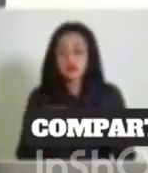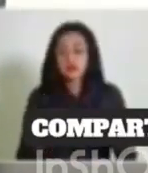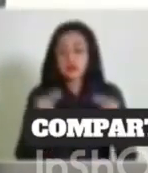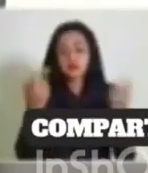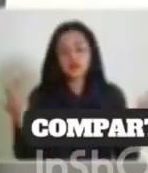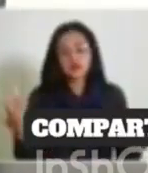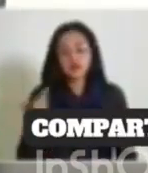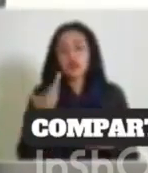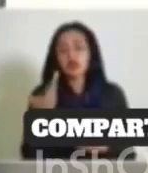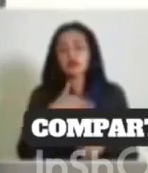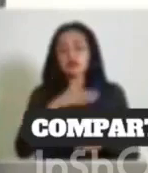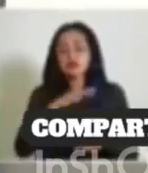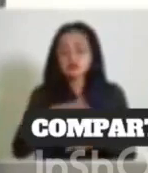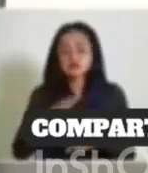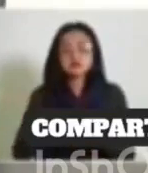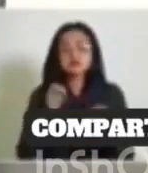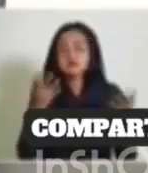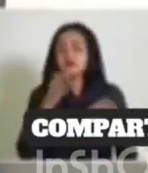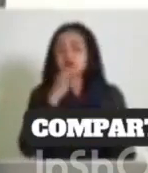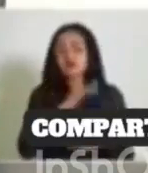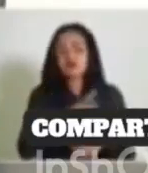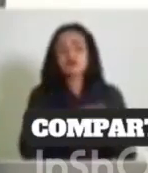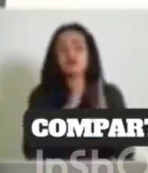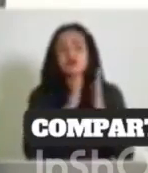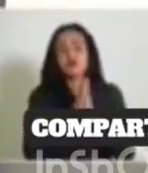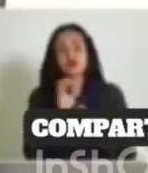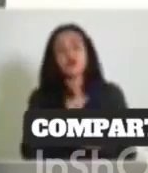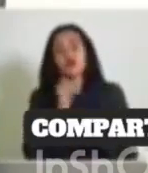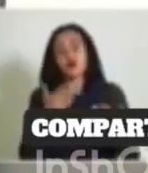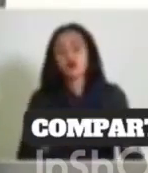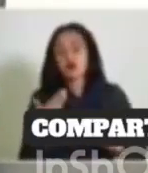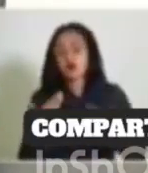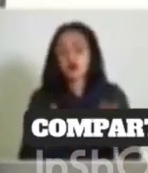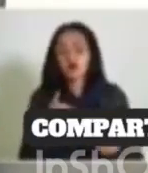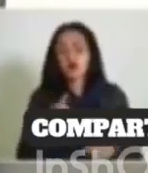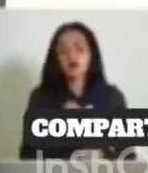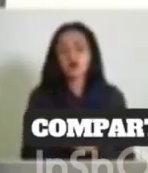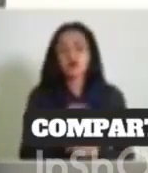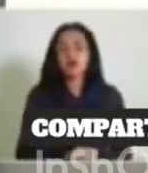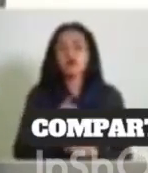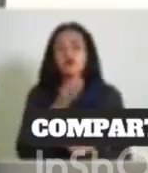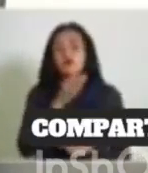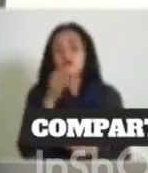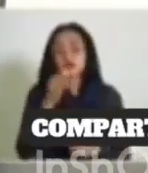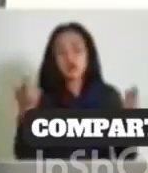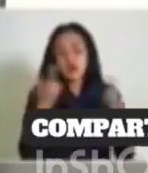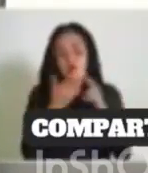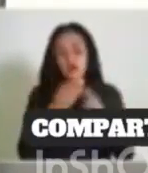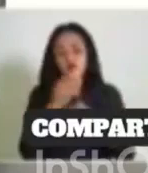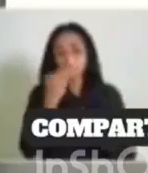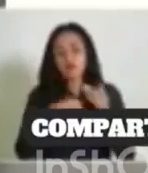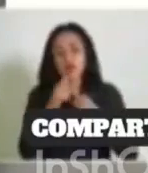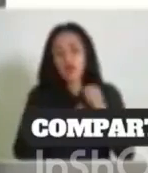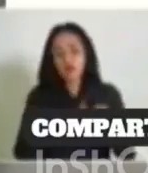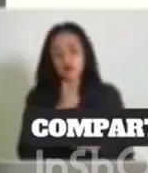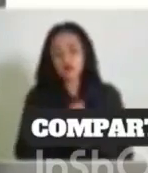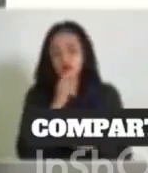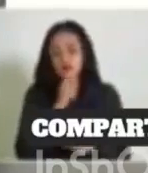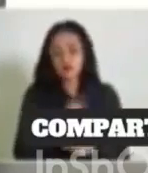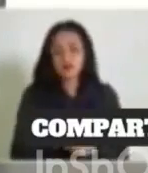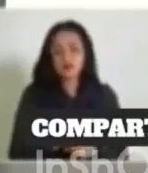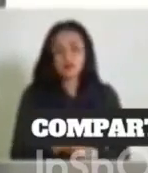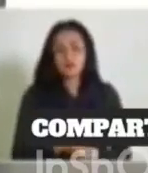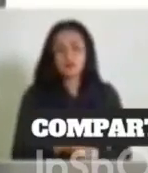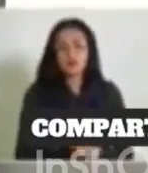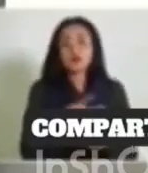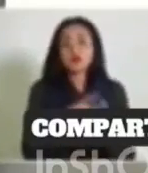sin excepción, se les exhorta a no realizar fiestas, celebraciones y o convivios ante la conmemoración de fechas religiosas y de fin de año.